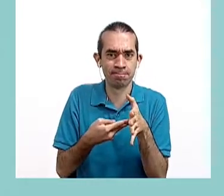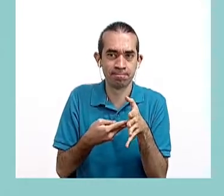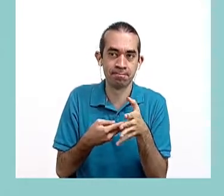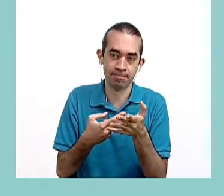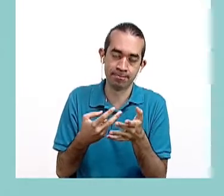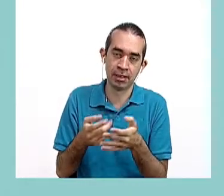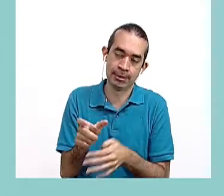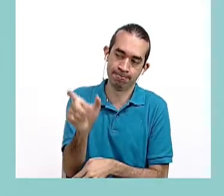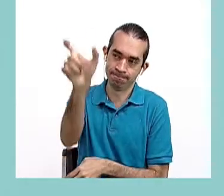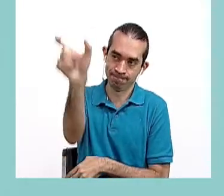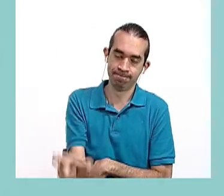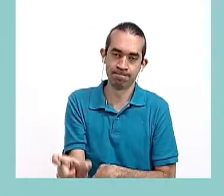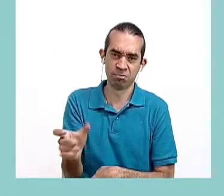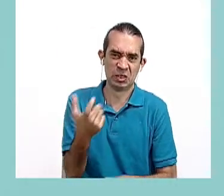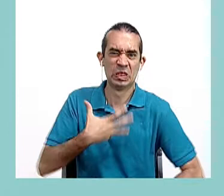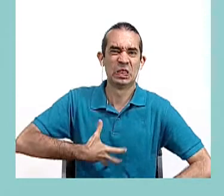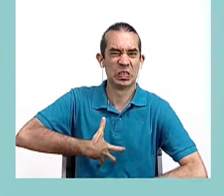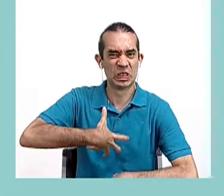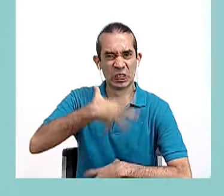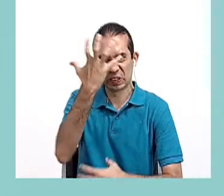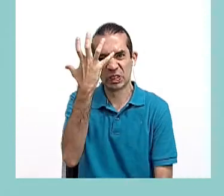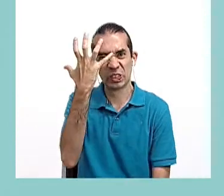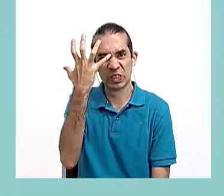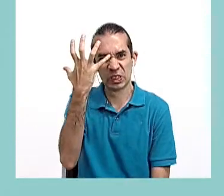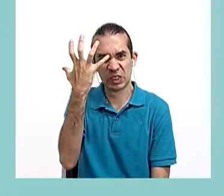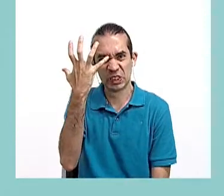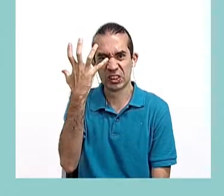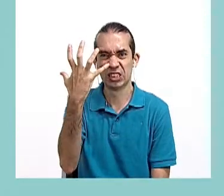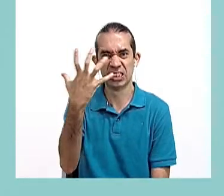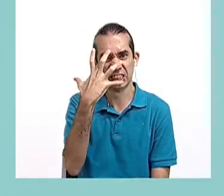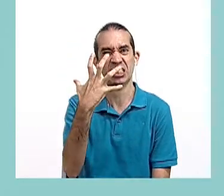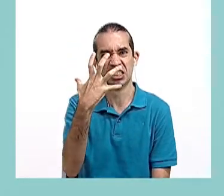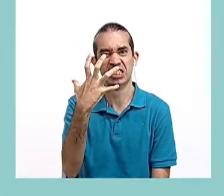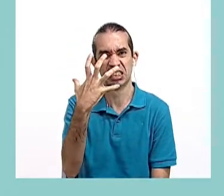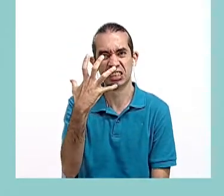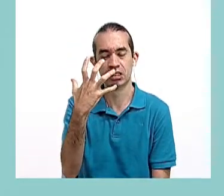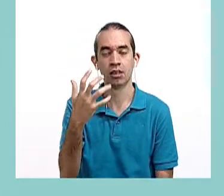cuando queremos decir que una persona está molesta, enojada.